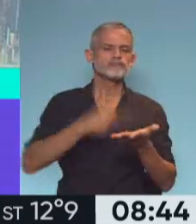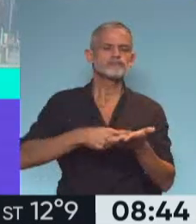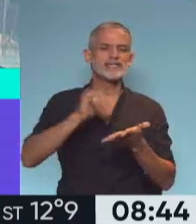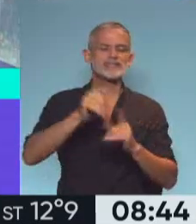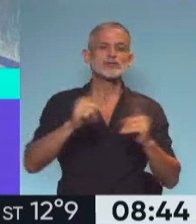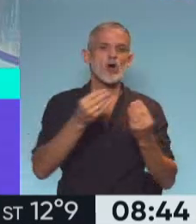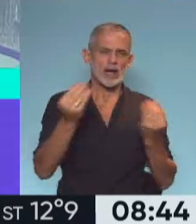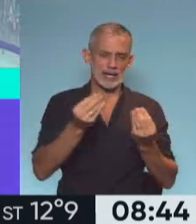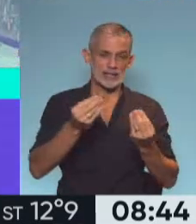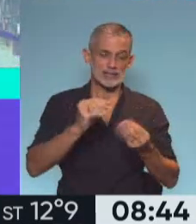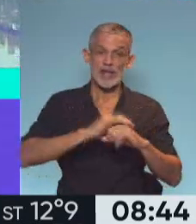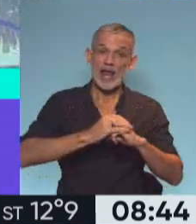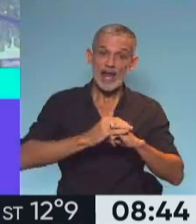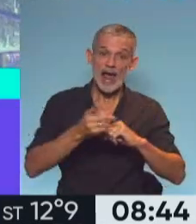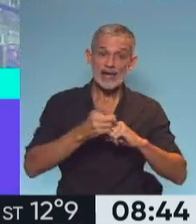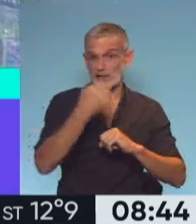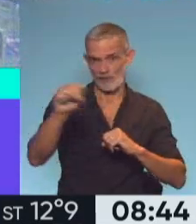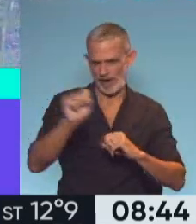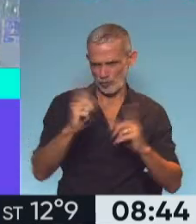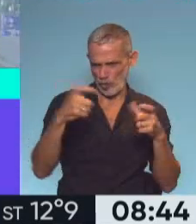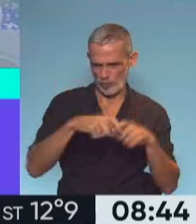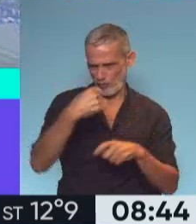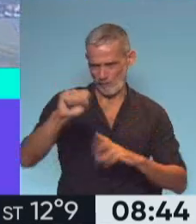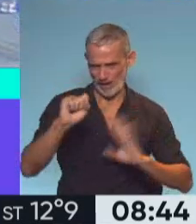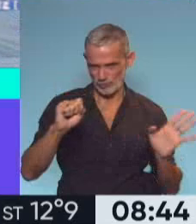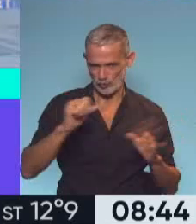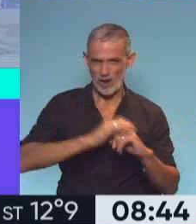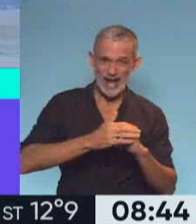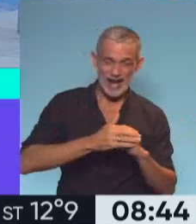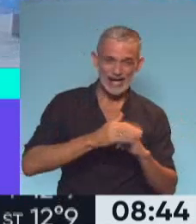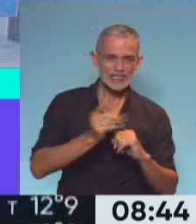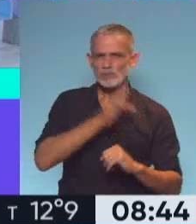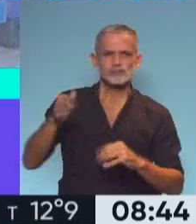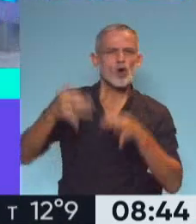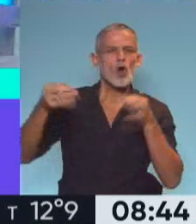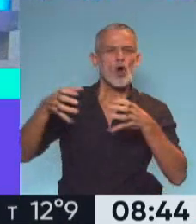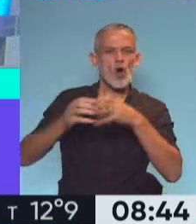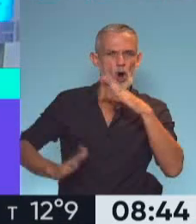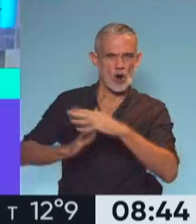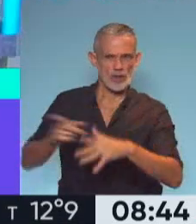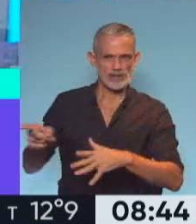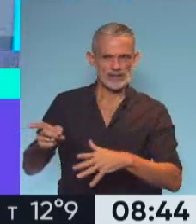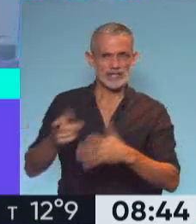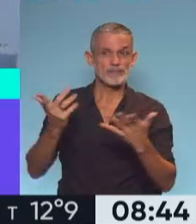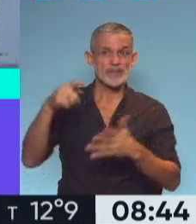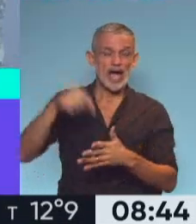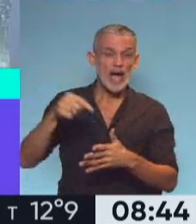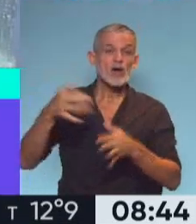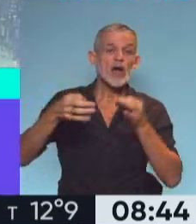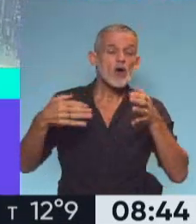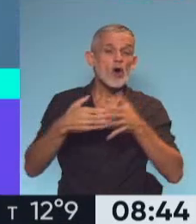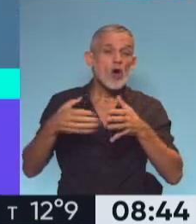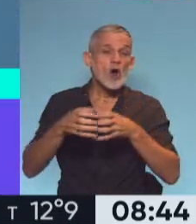Bueno, Larreta pegó el faltazo, no participó de la reunión y fue directamente a la justicia. La justicia ahora debería resolver